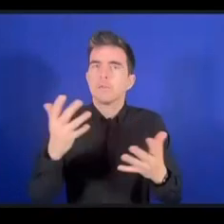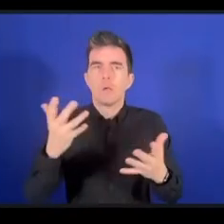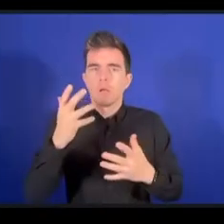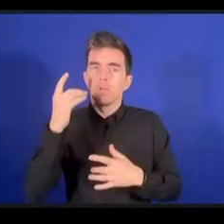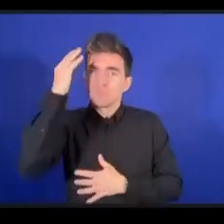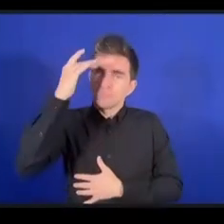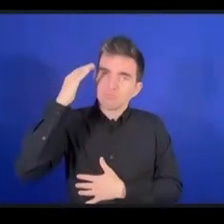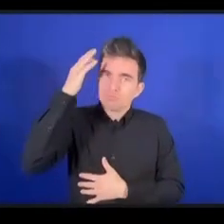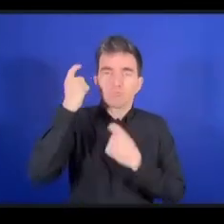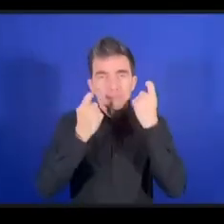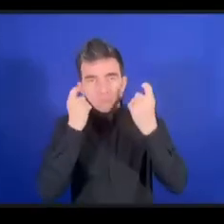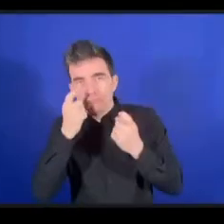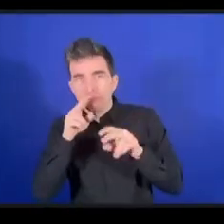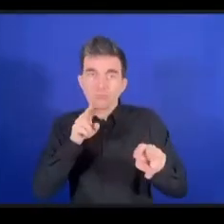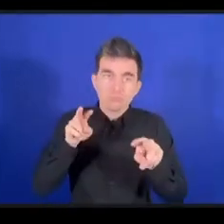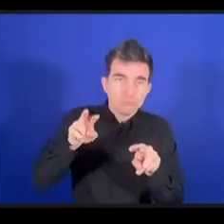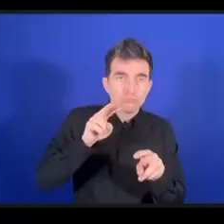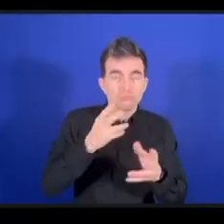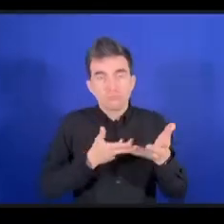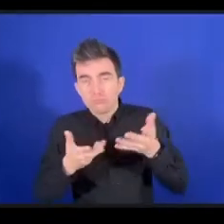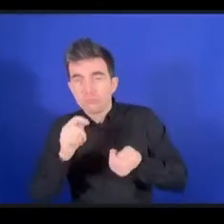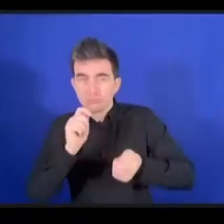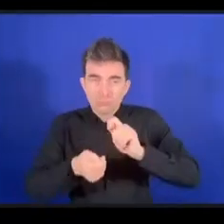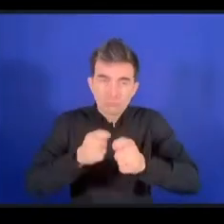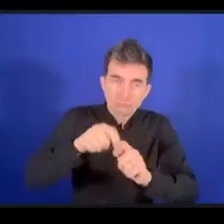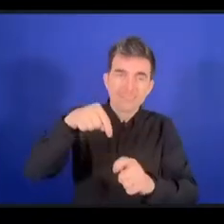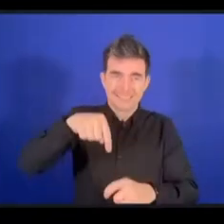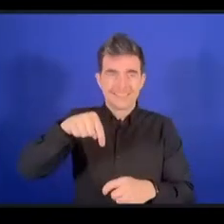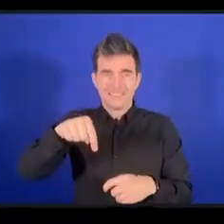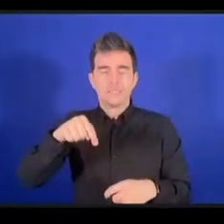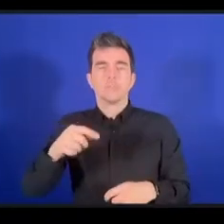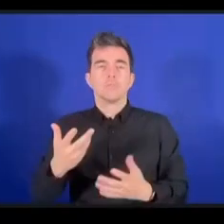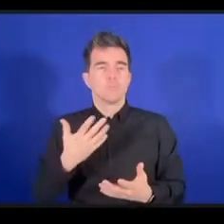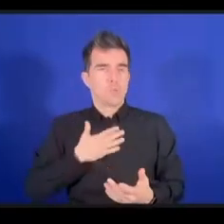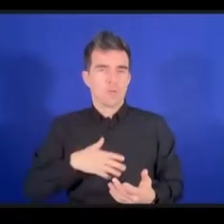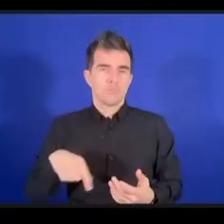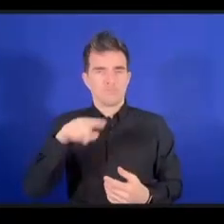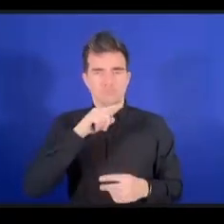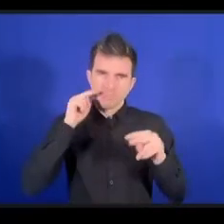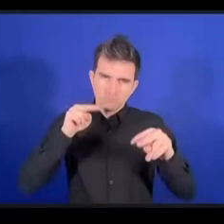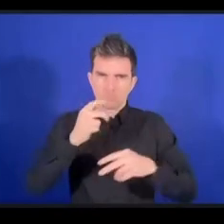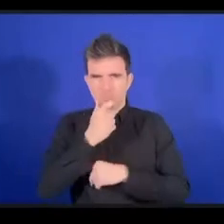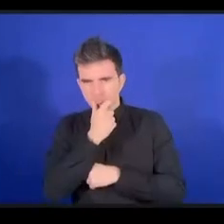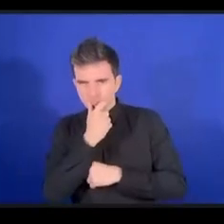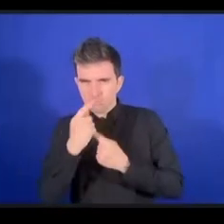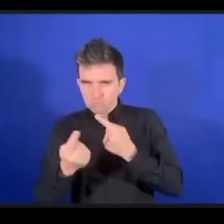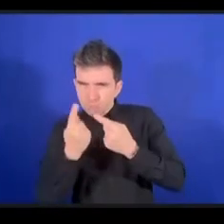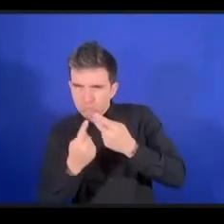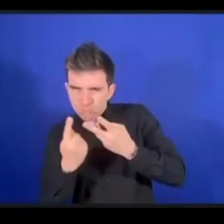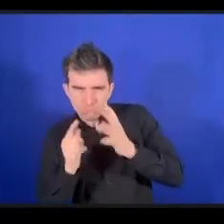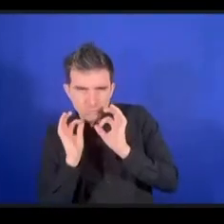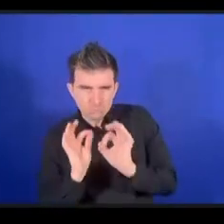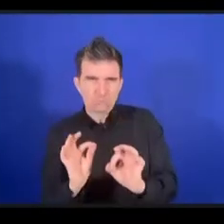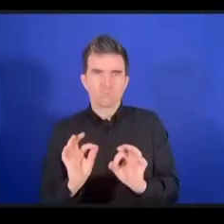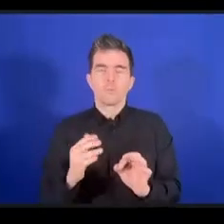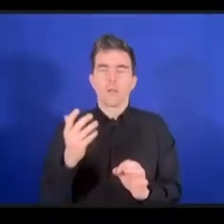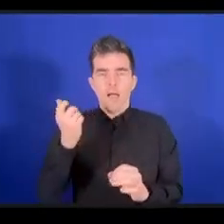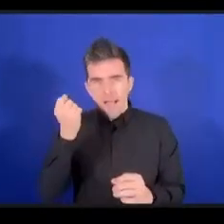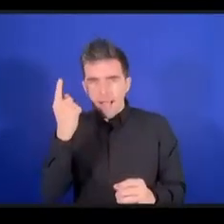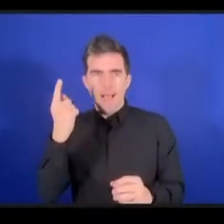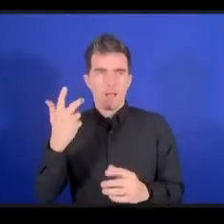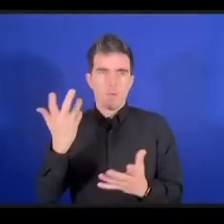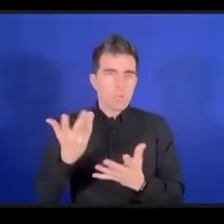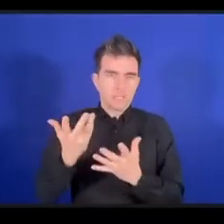donde entendemos que es eso que está ocurriendo Y determinamos dónde están los vínculos los enlaces entre las